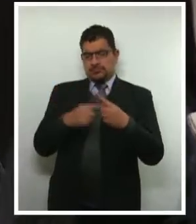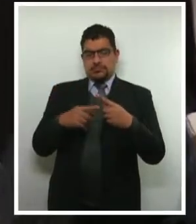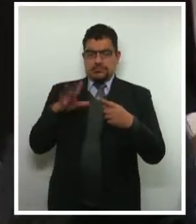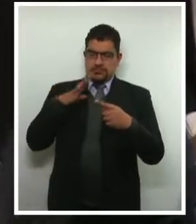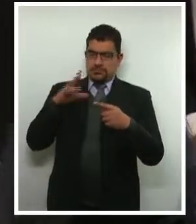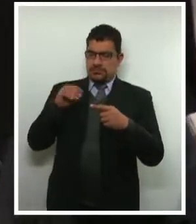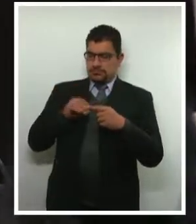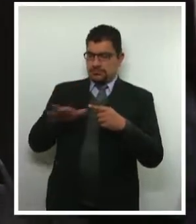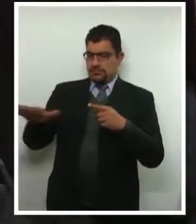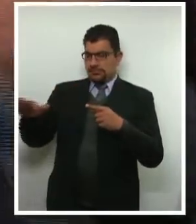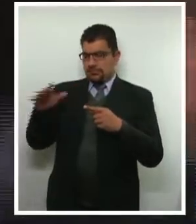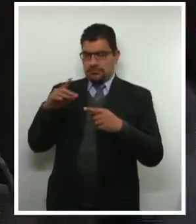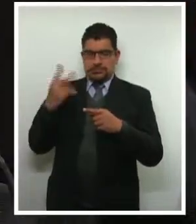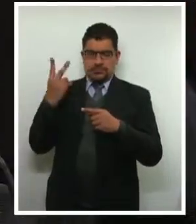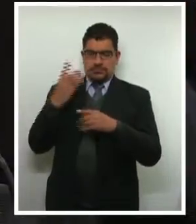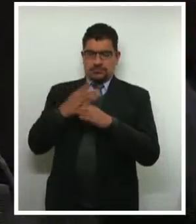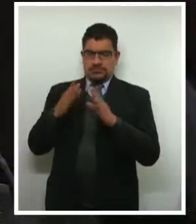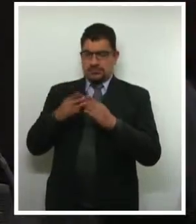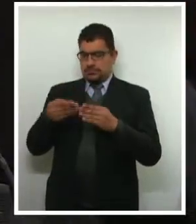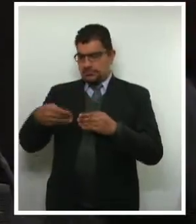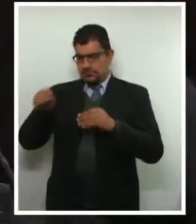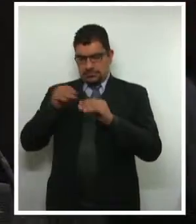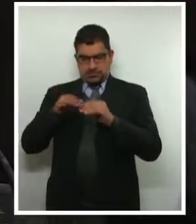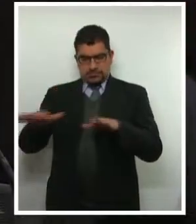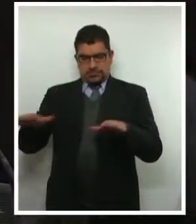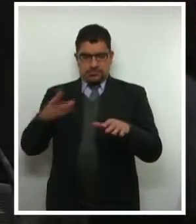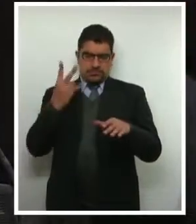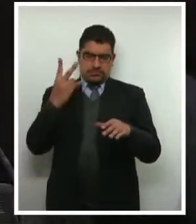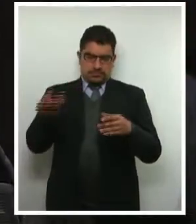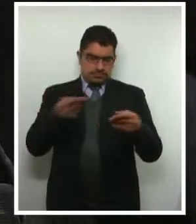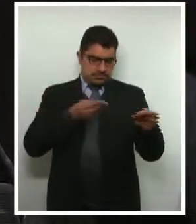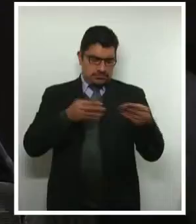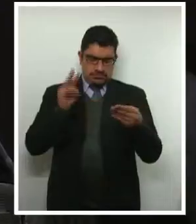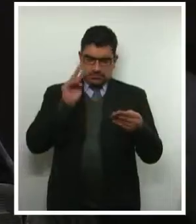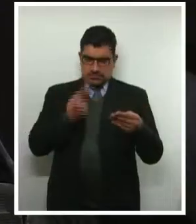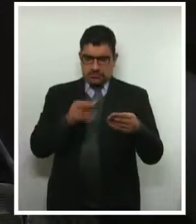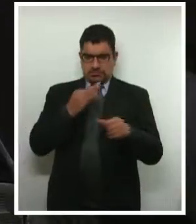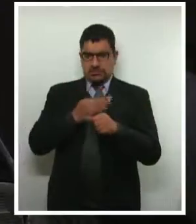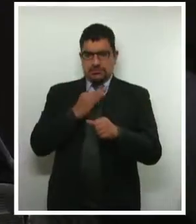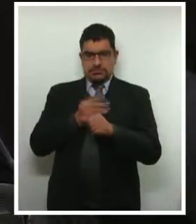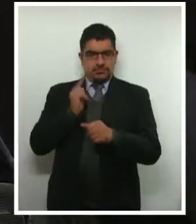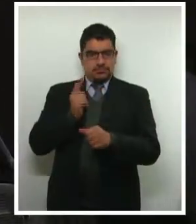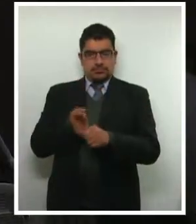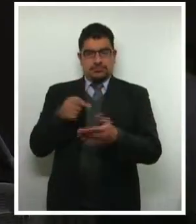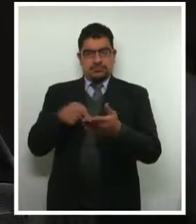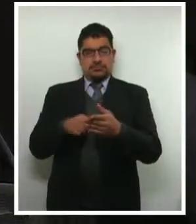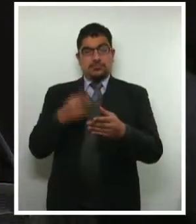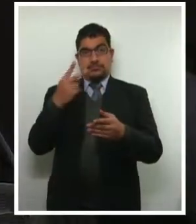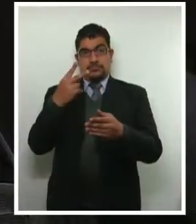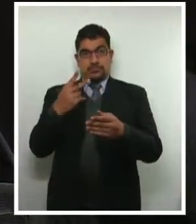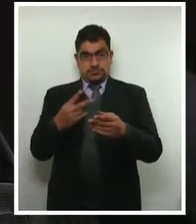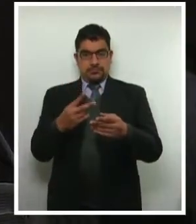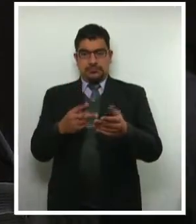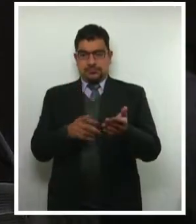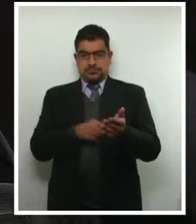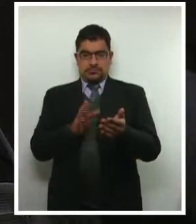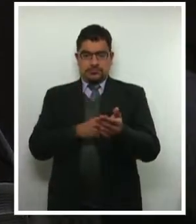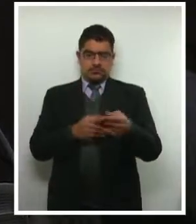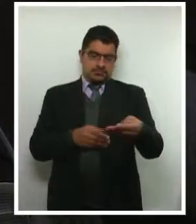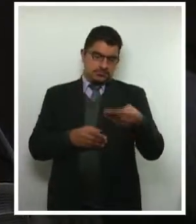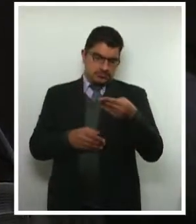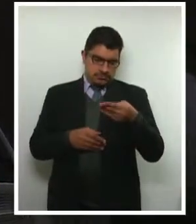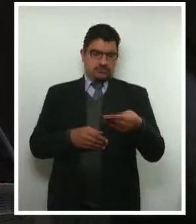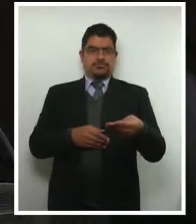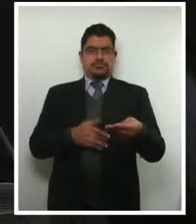circulado 2 propuestas, por lo menos tuvimos oportunidad de ver, y esta segunda propuesta, a nuestro